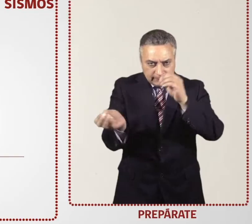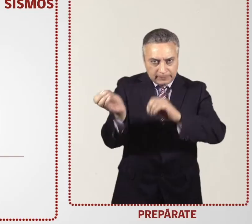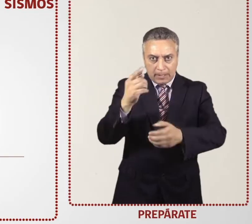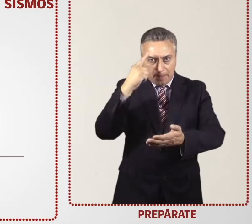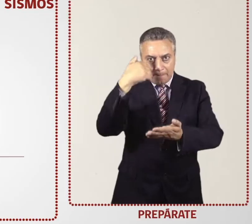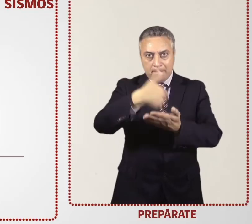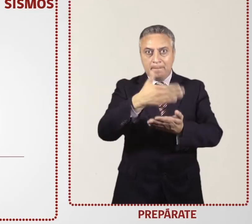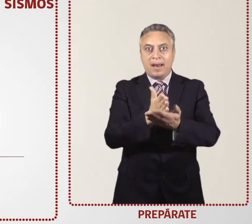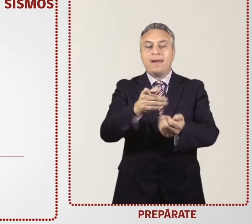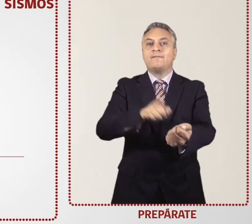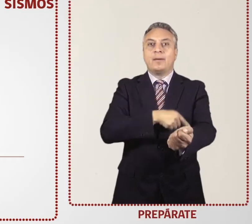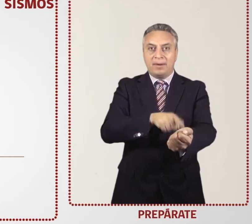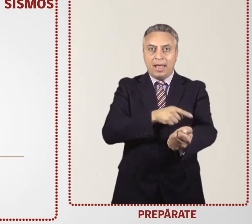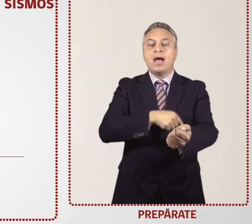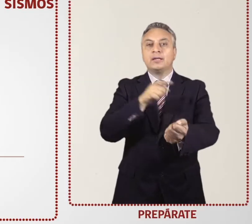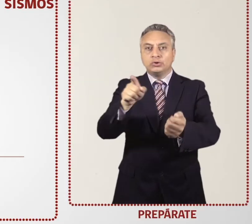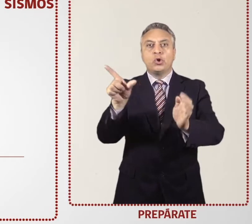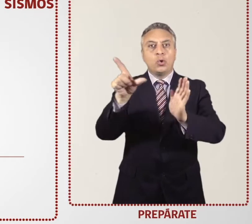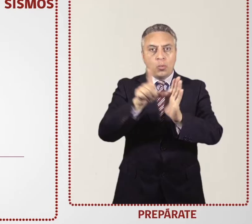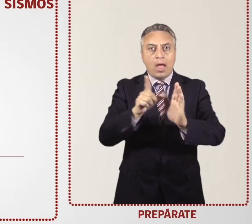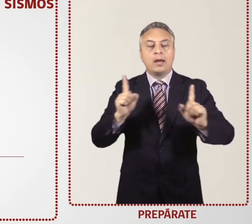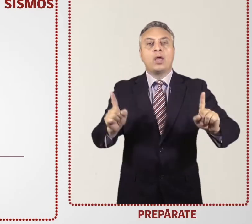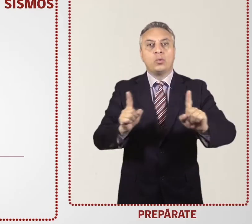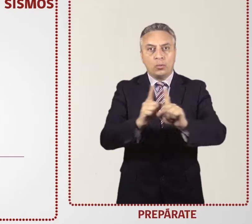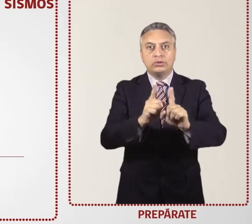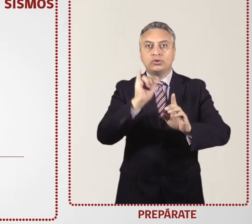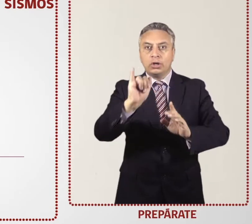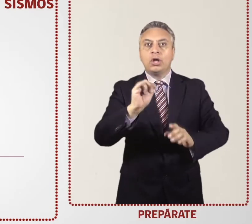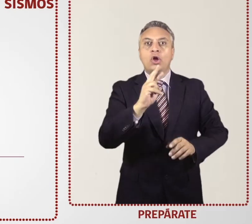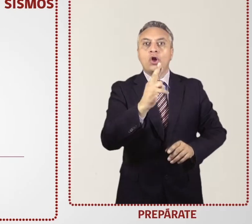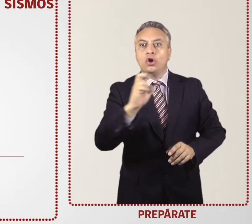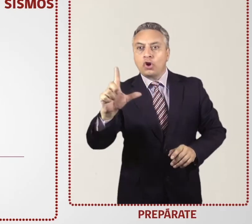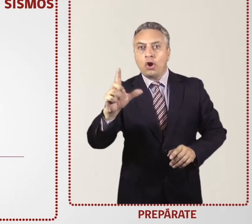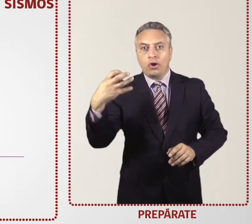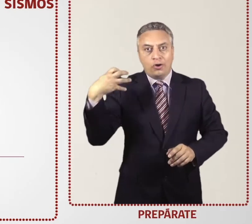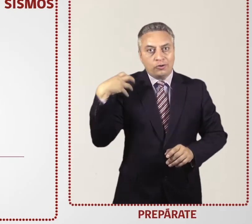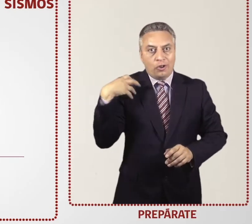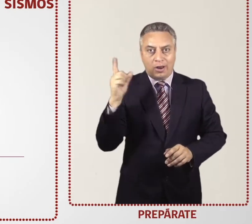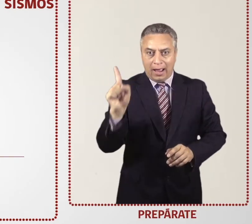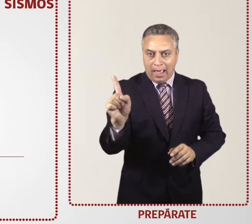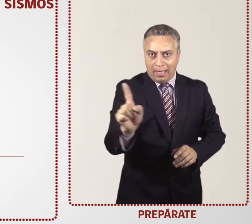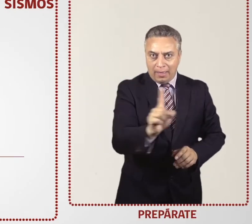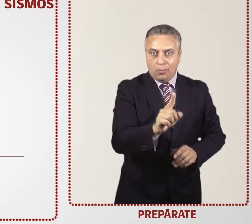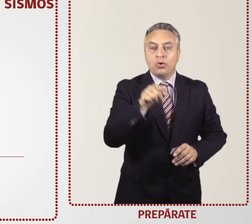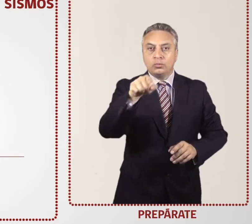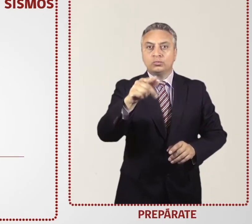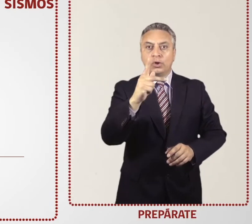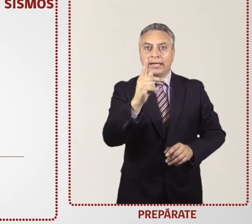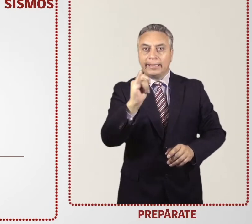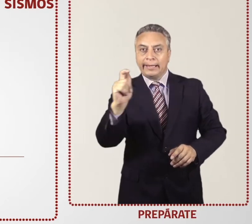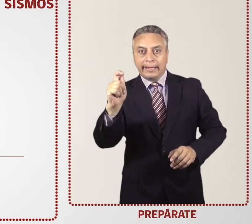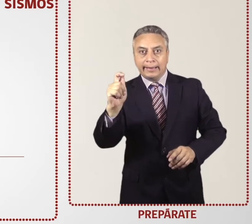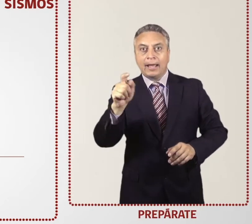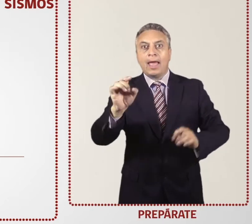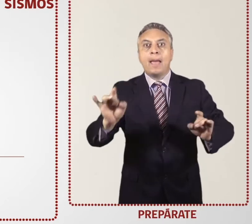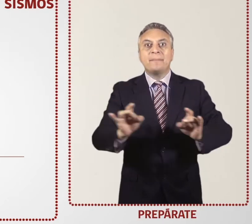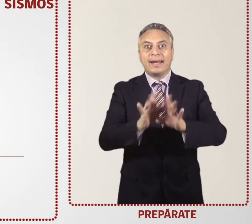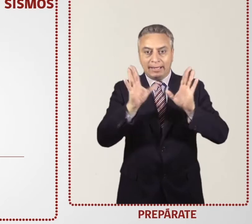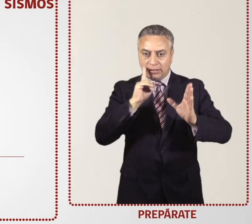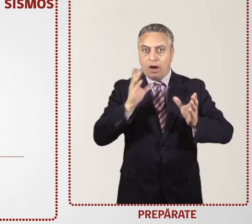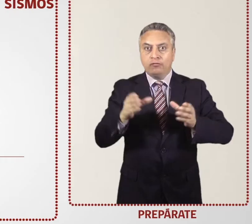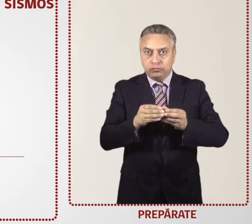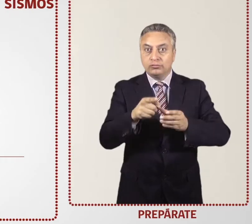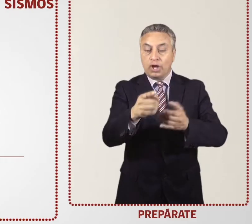Elabora un plan familiar que establezca los puntos de encuentro y los roles de cada integrante del hogar. Mantén un kit de emergencia